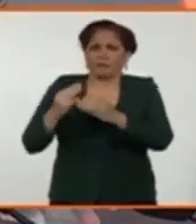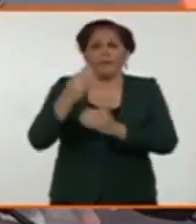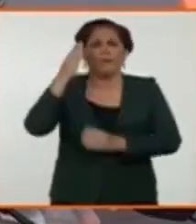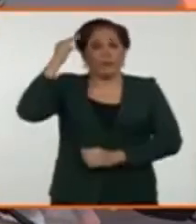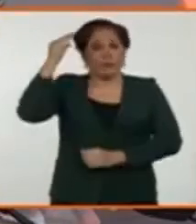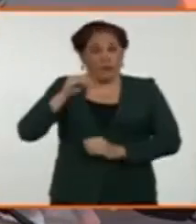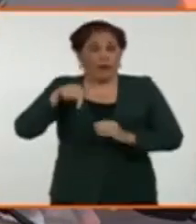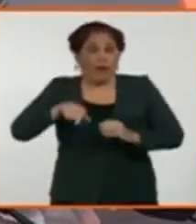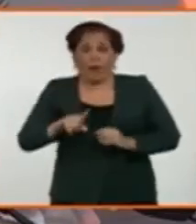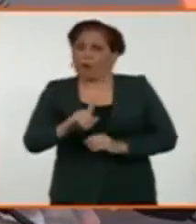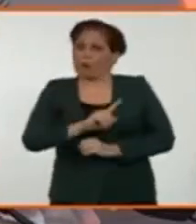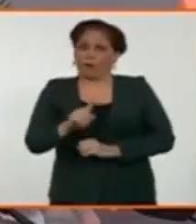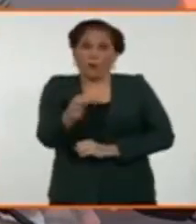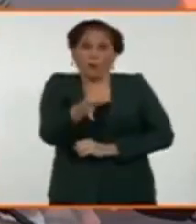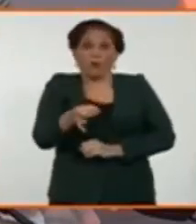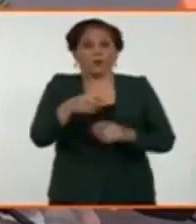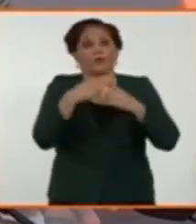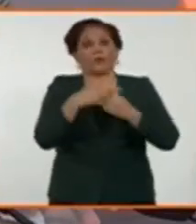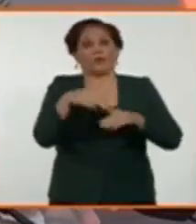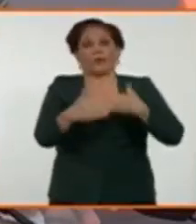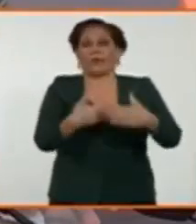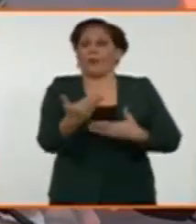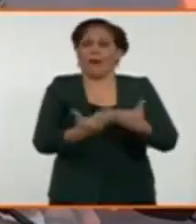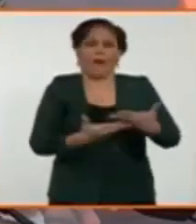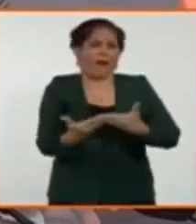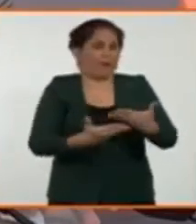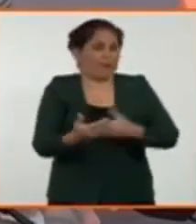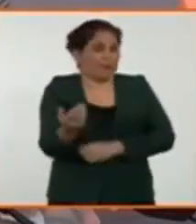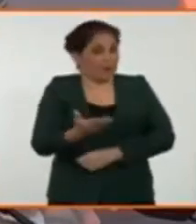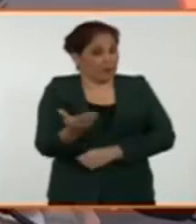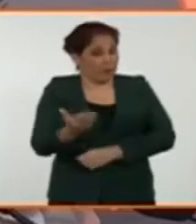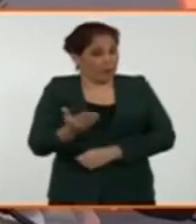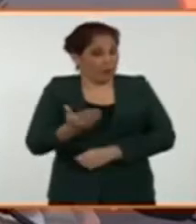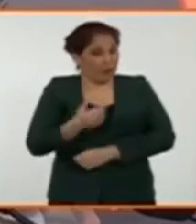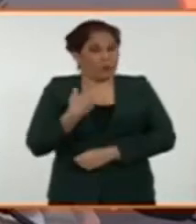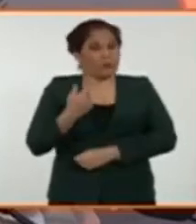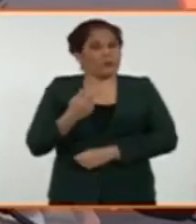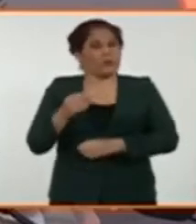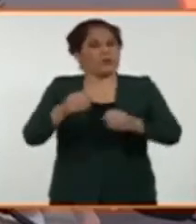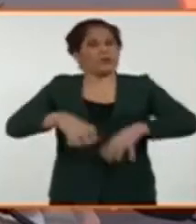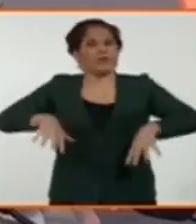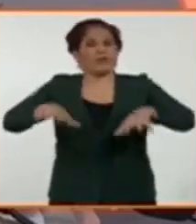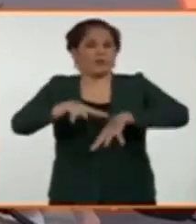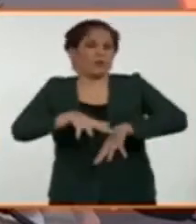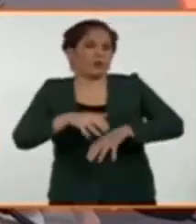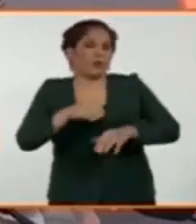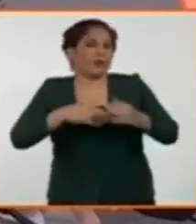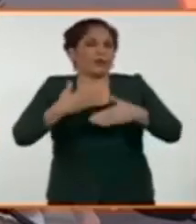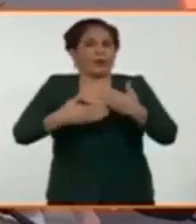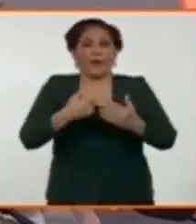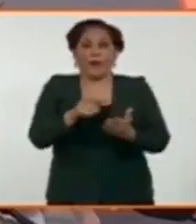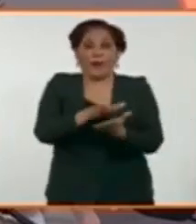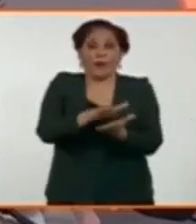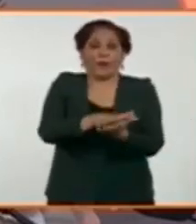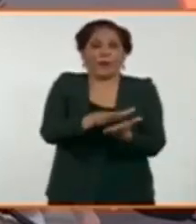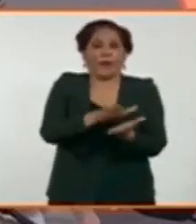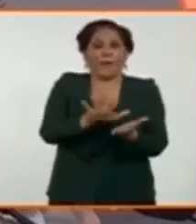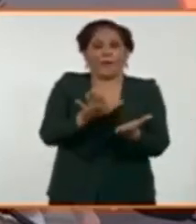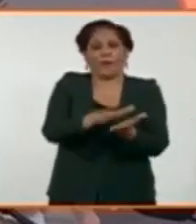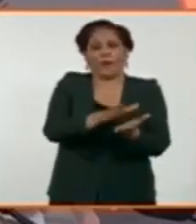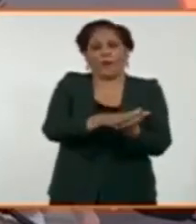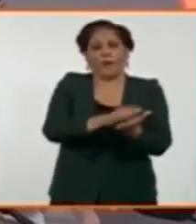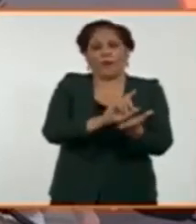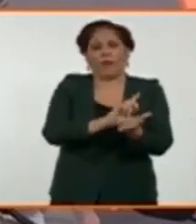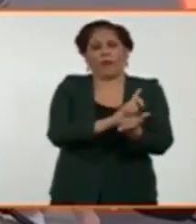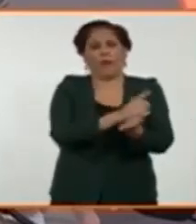impacto positivo ha agilizado los trámites también lo que espera siempre decimos la situación es vulnerabilidad no pueden esperar tienen que ser de